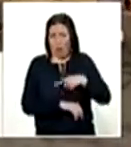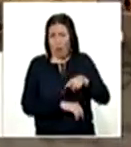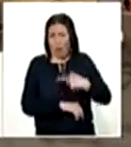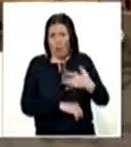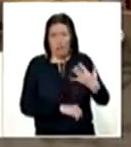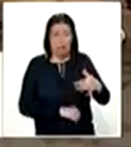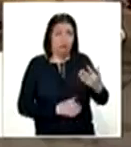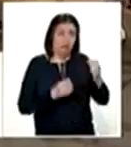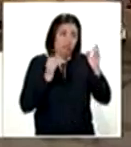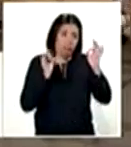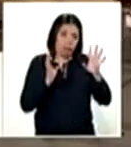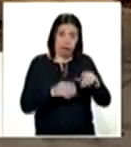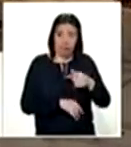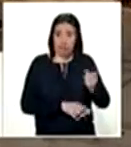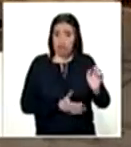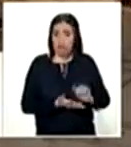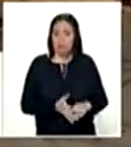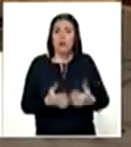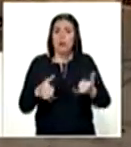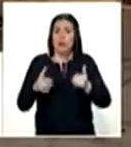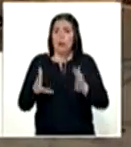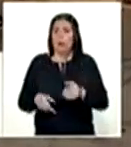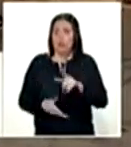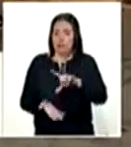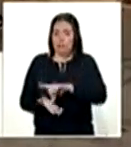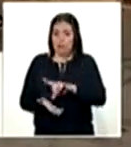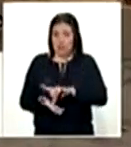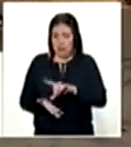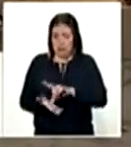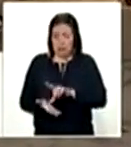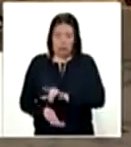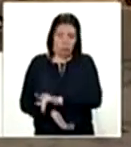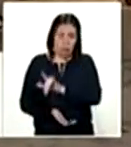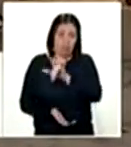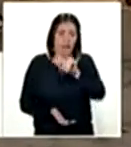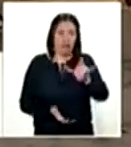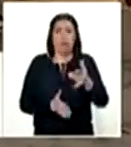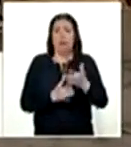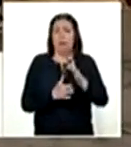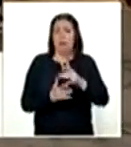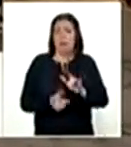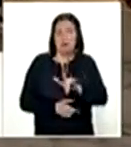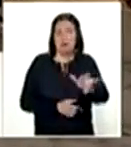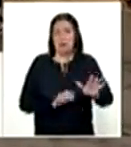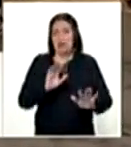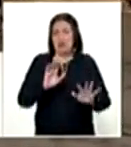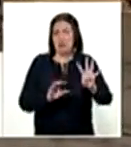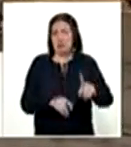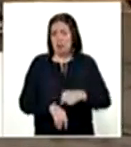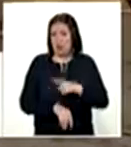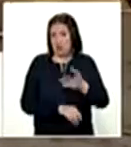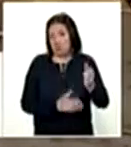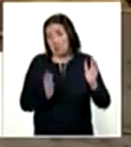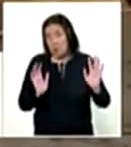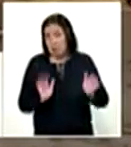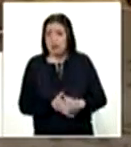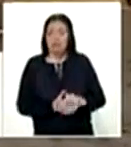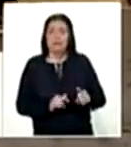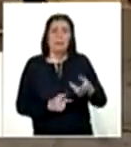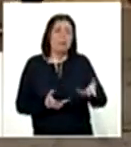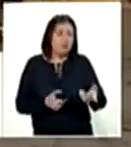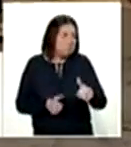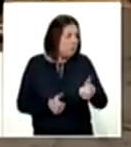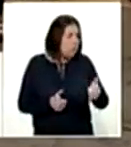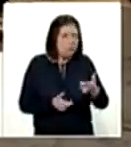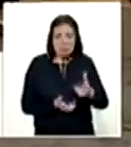diferencia terrible en cuanto a los jugadores que salieron desde Lima, porque compartimos con ellos el viaje y duró tan solo 14 horas. Así que, bueno, el ambiente es bueno en